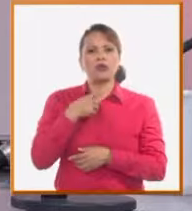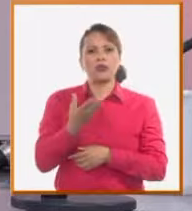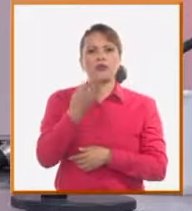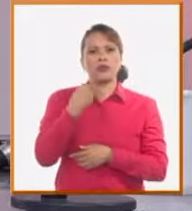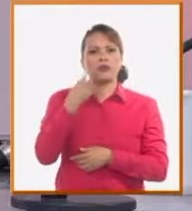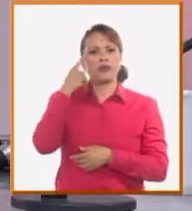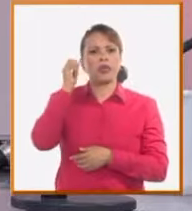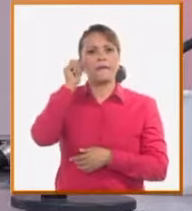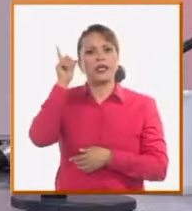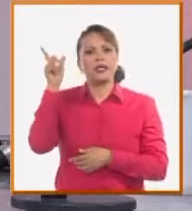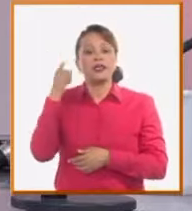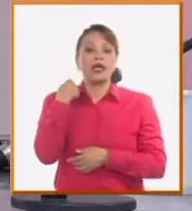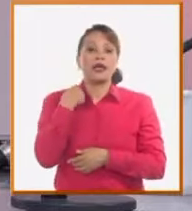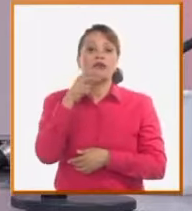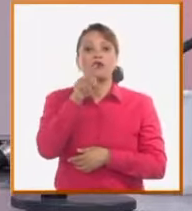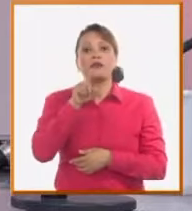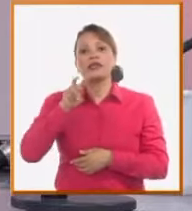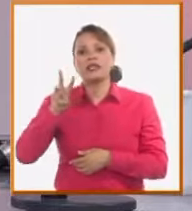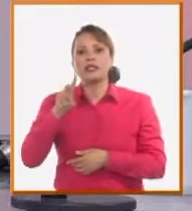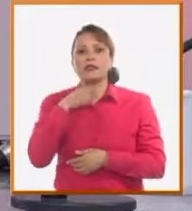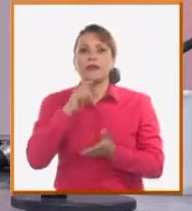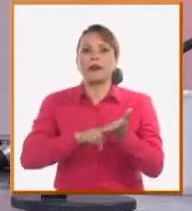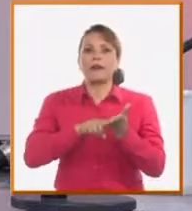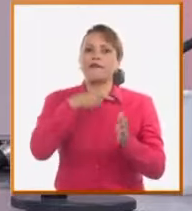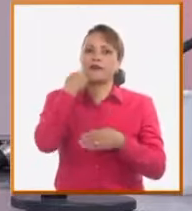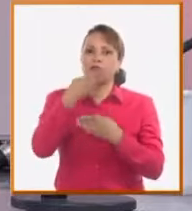positiva. En el año 2013 falleció mi padre,